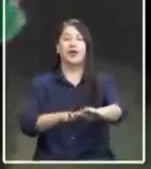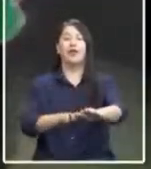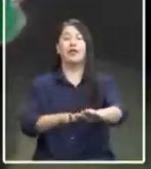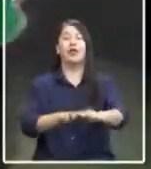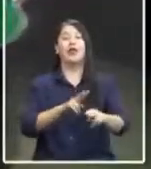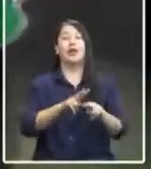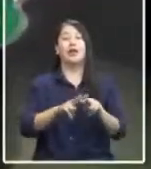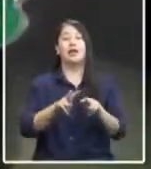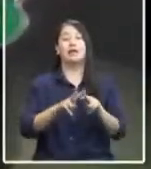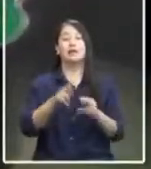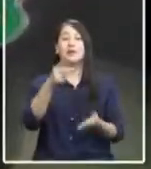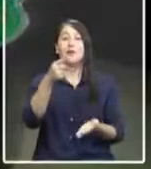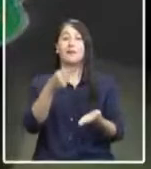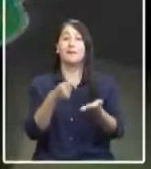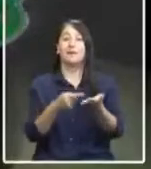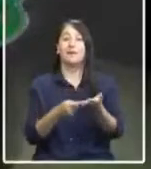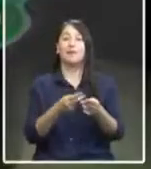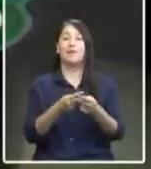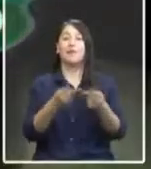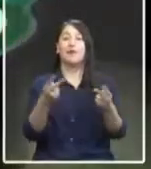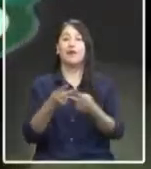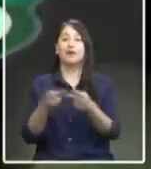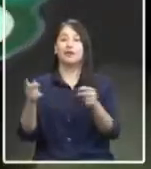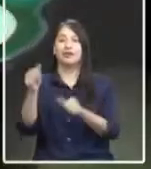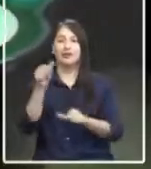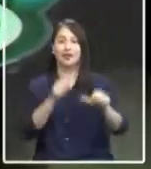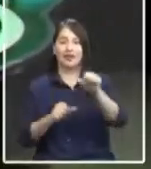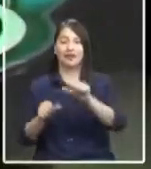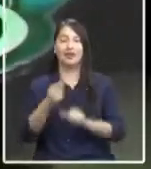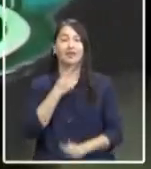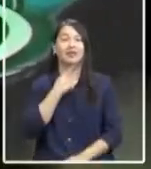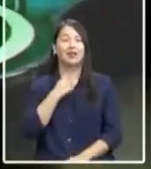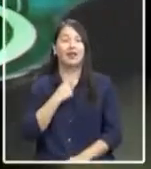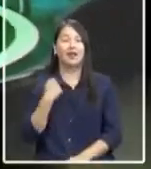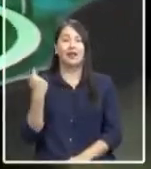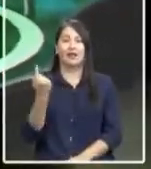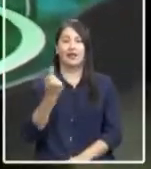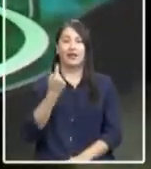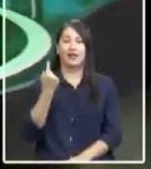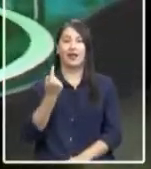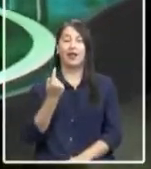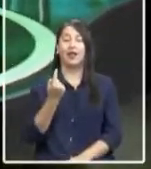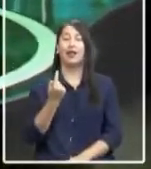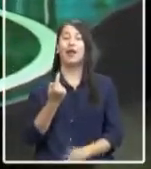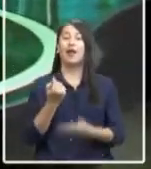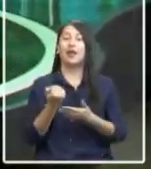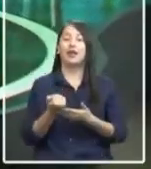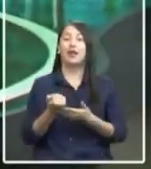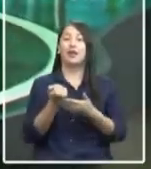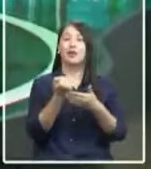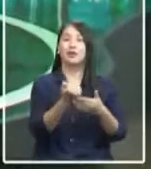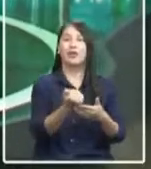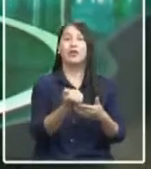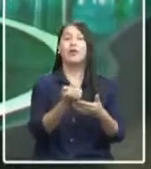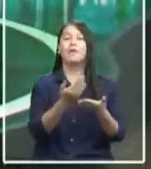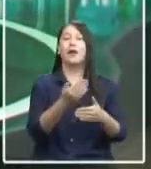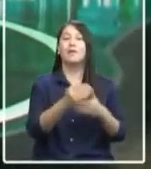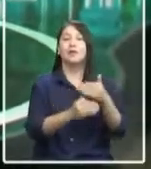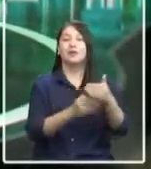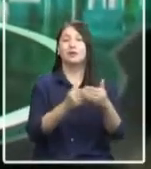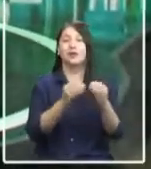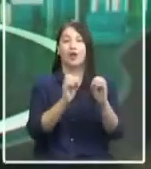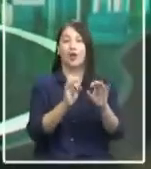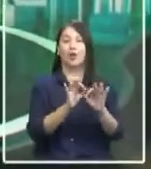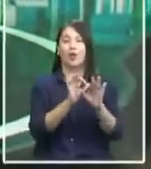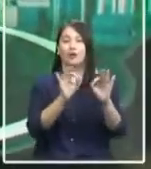publicaciones científicas y de interés general, que son utilizadas en procesos educacionales en los 5 continentes.